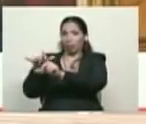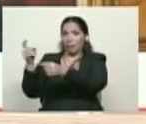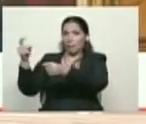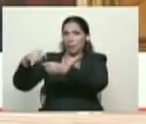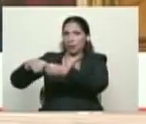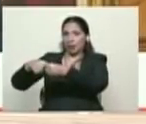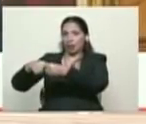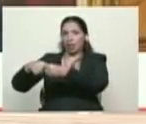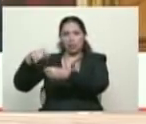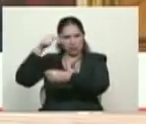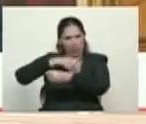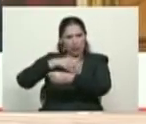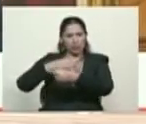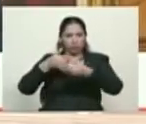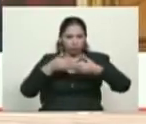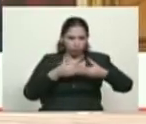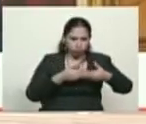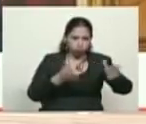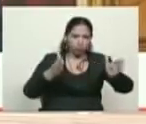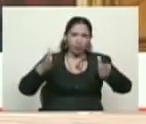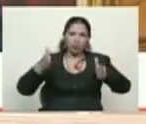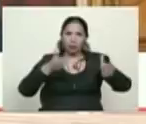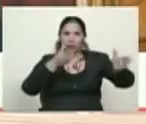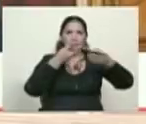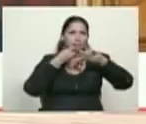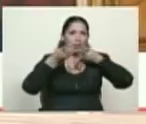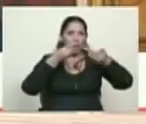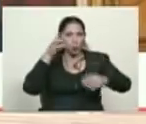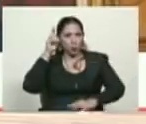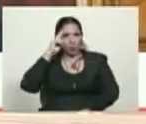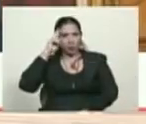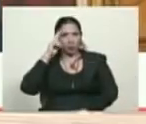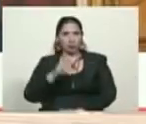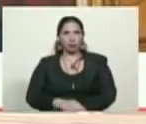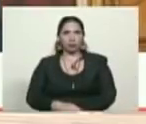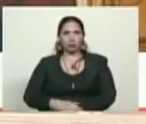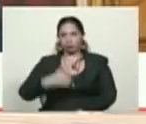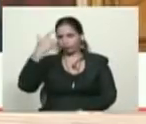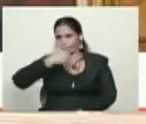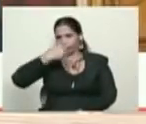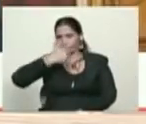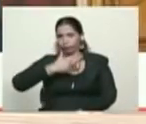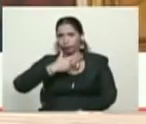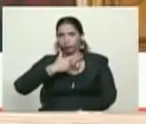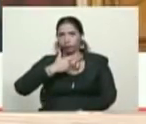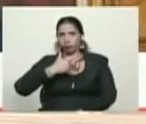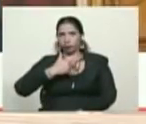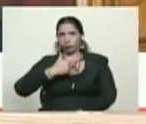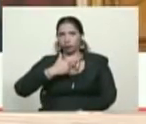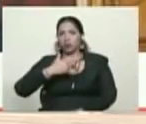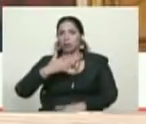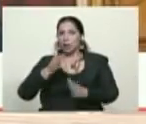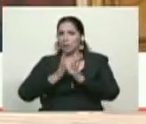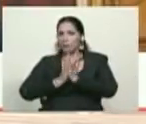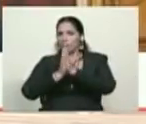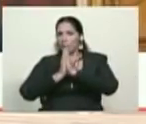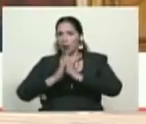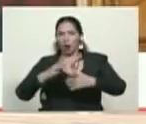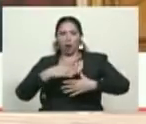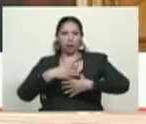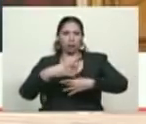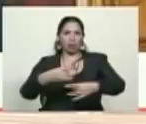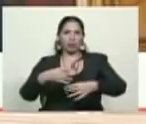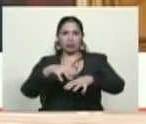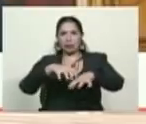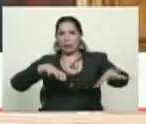y aquí se abra camino para un diálogo razonable, sincero, en favor de los intereses de las mayorías de los venezolanos.